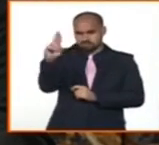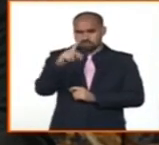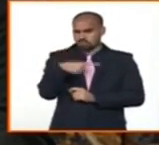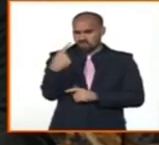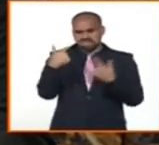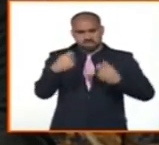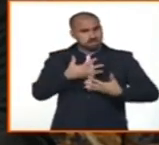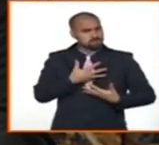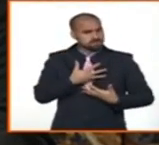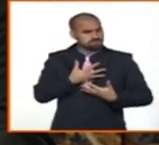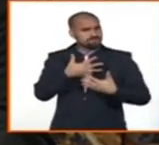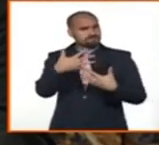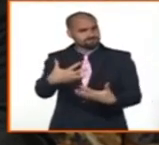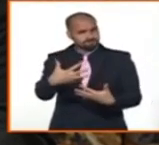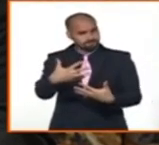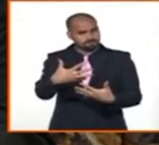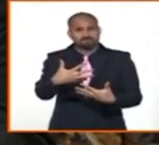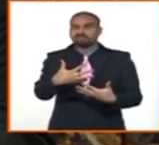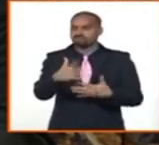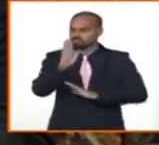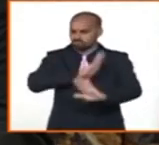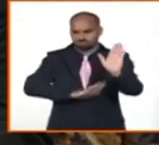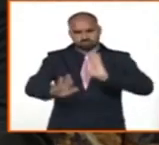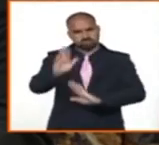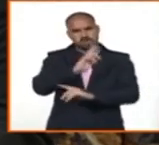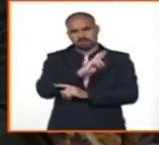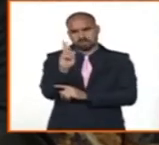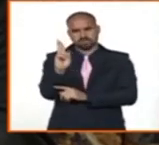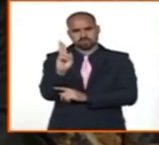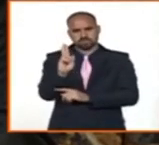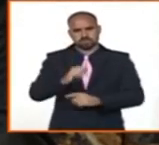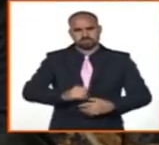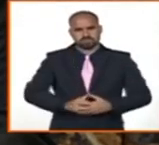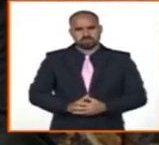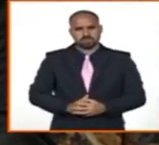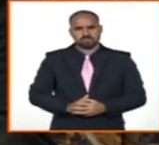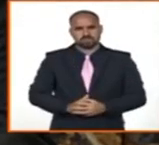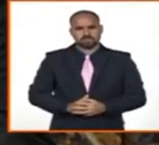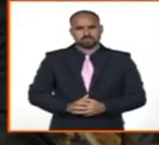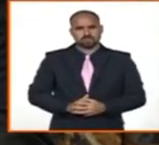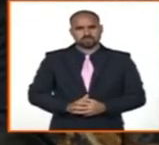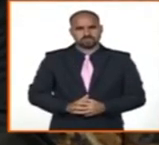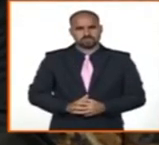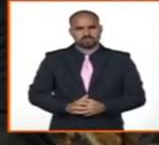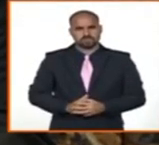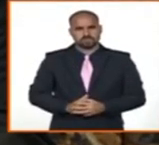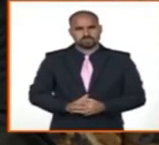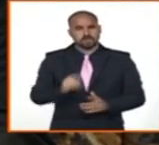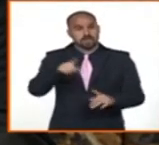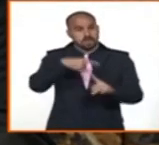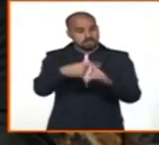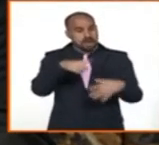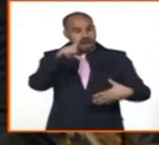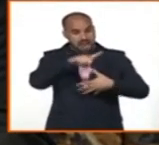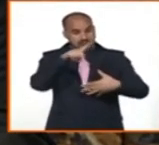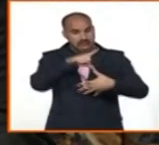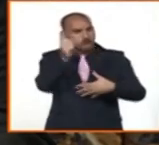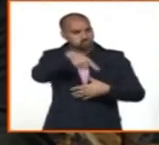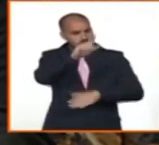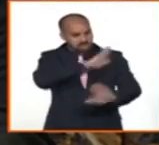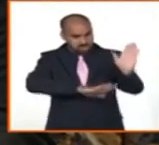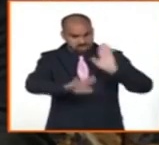revolución. Tener un enorme compromiso con la revolución es también tener un enorme compromiso con las ideas que ustedes defienden en el